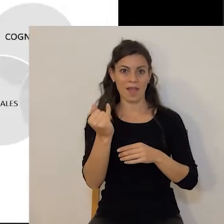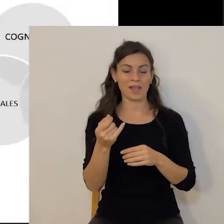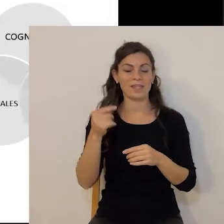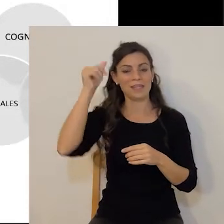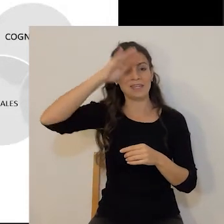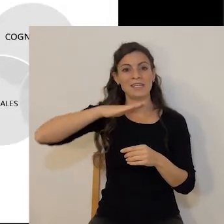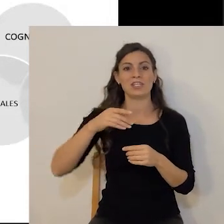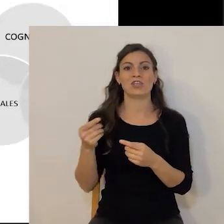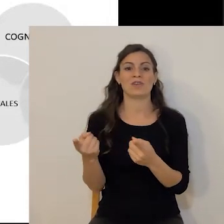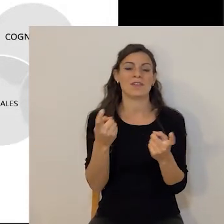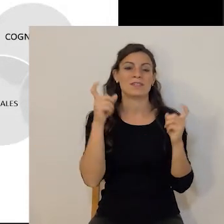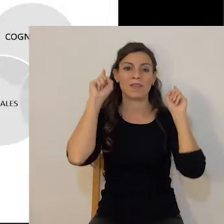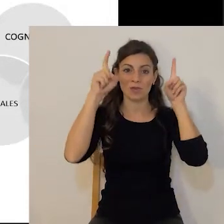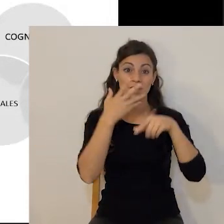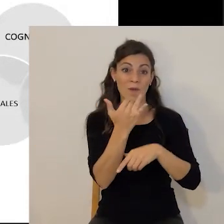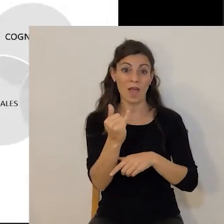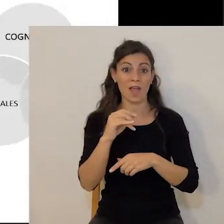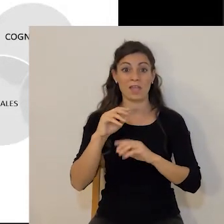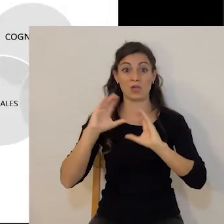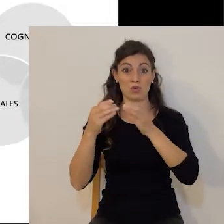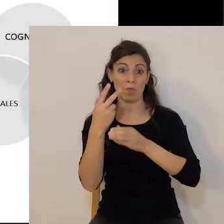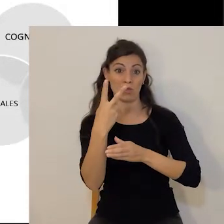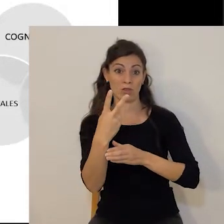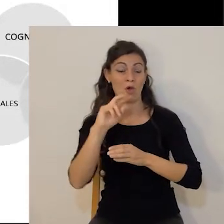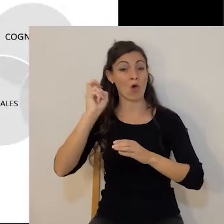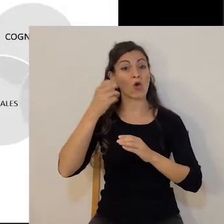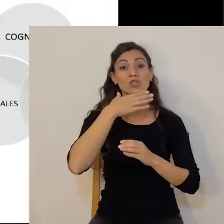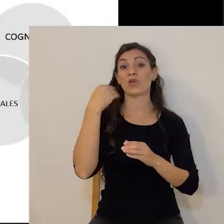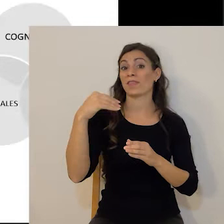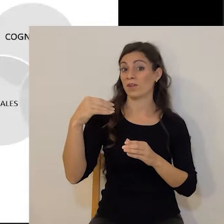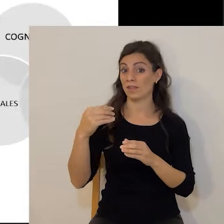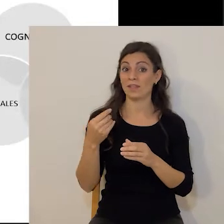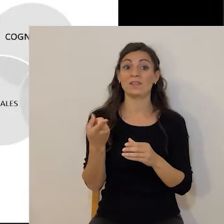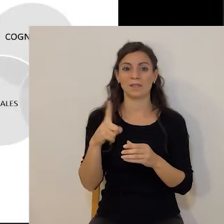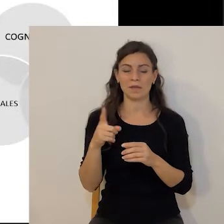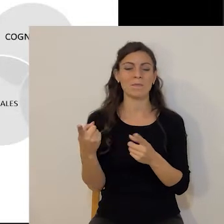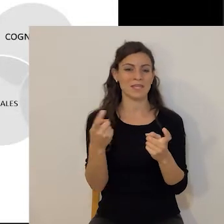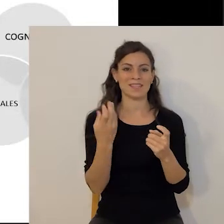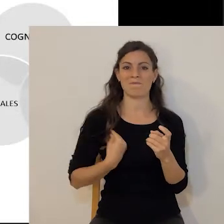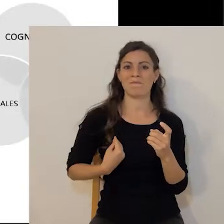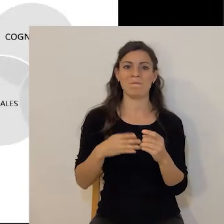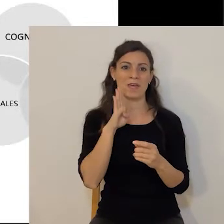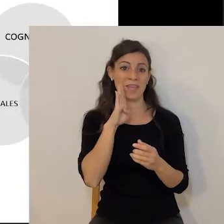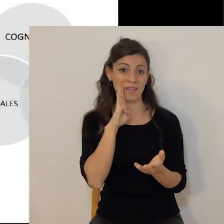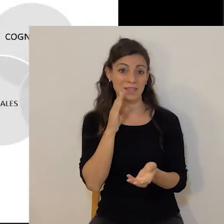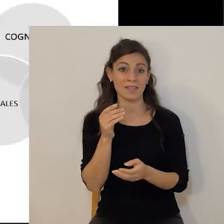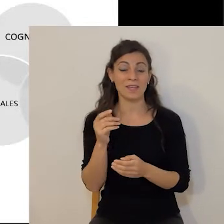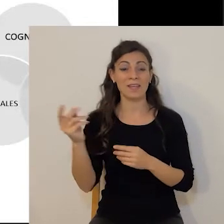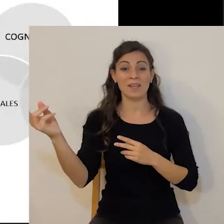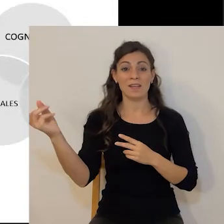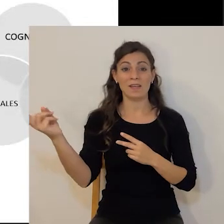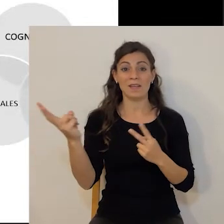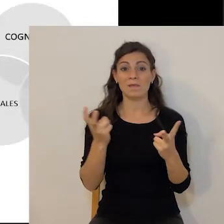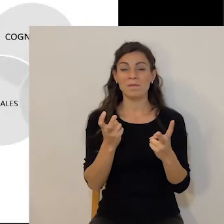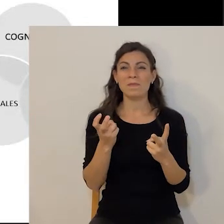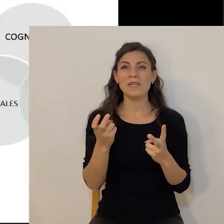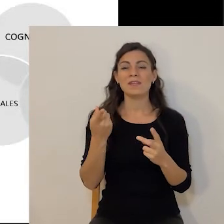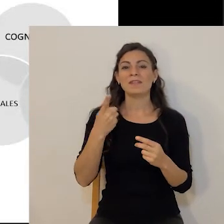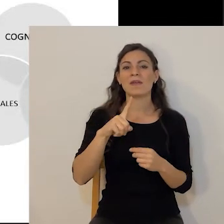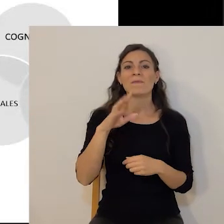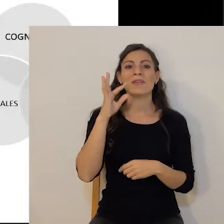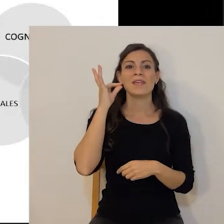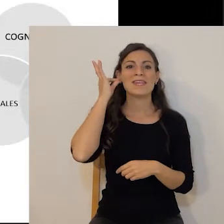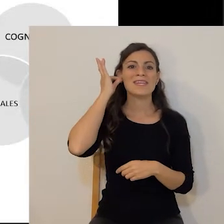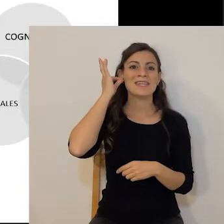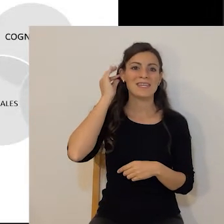educativas, dos grupos, otro de adolescentes que también tienen esas necesidades, en el que vienen también niñas